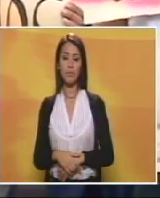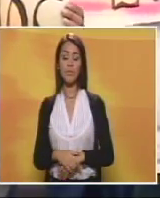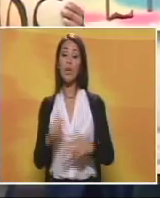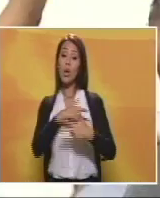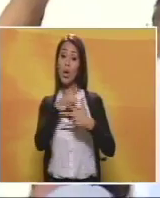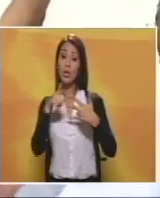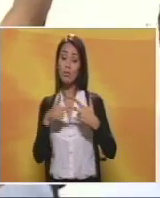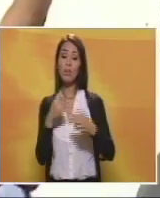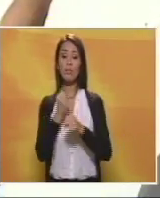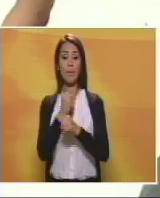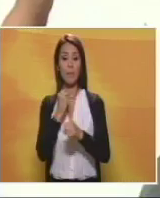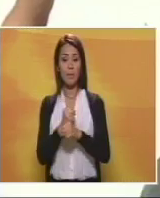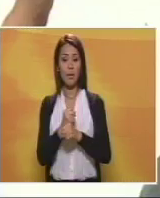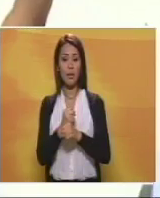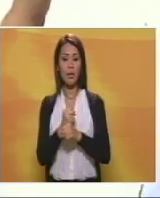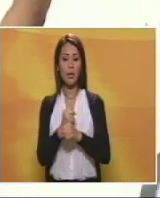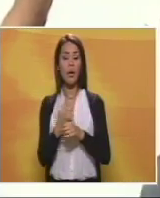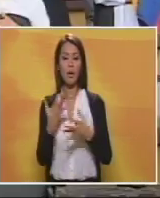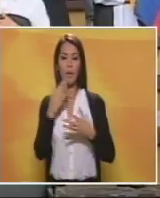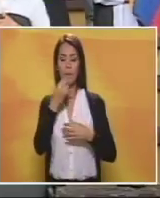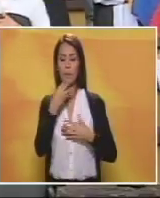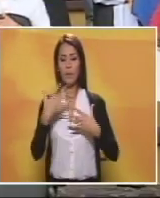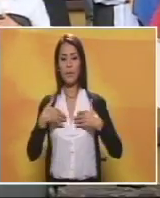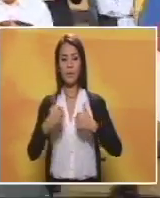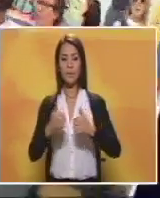3 trabajadores se encuentran bien de salud.